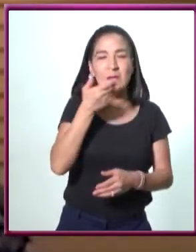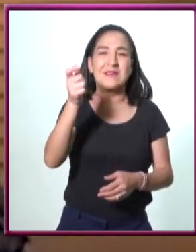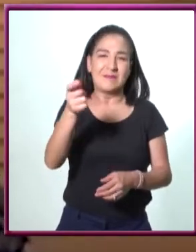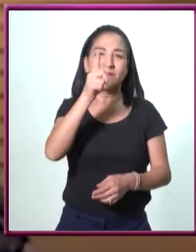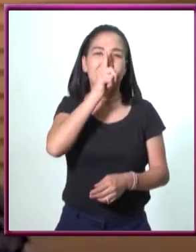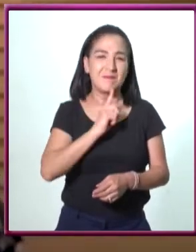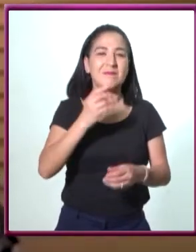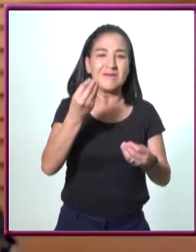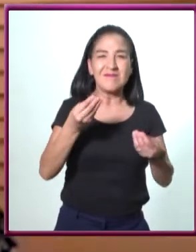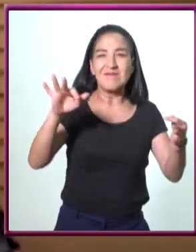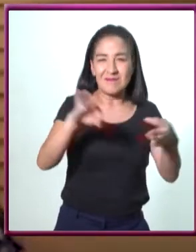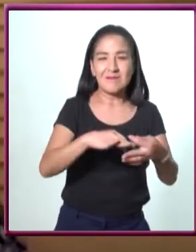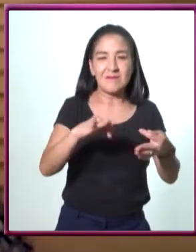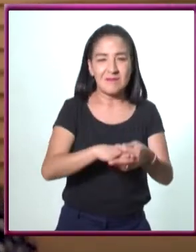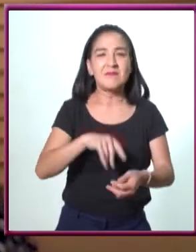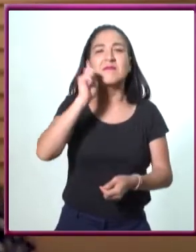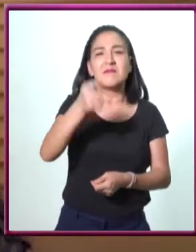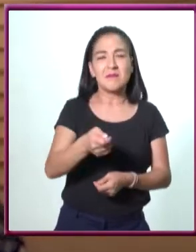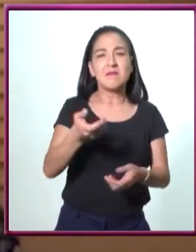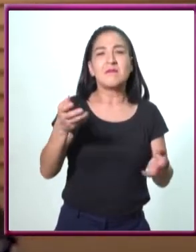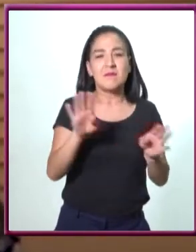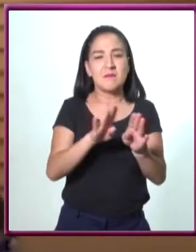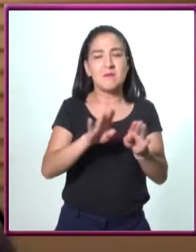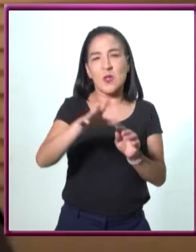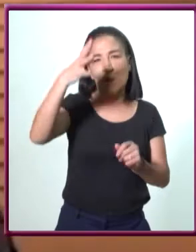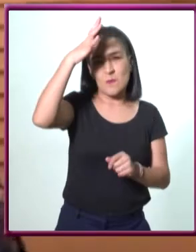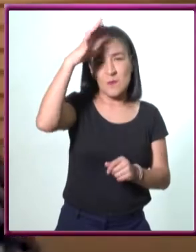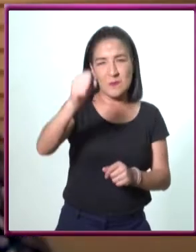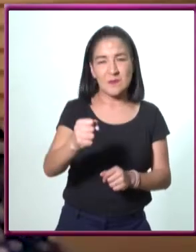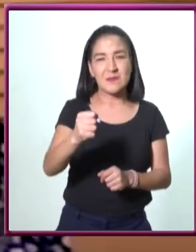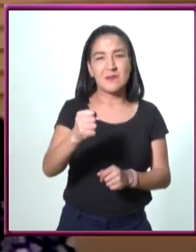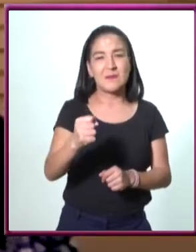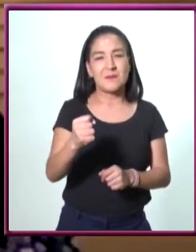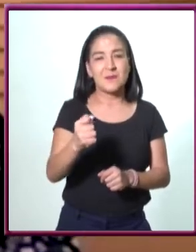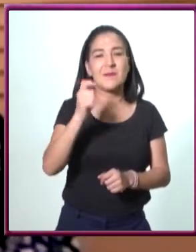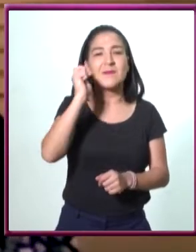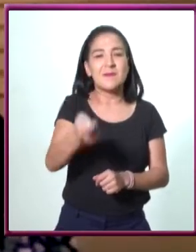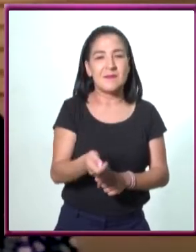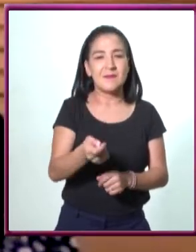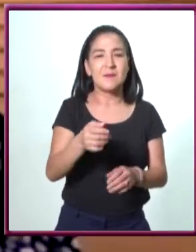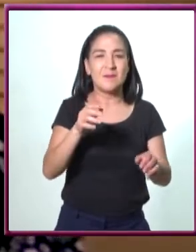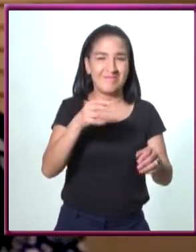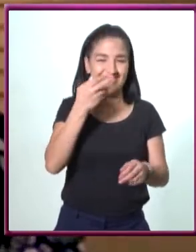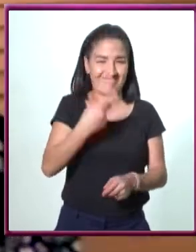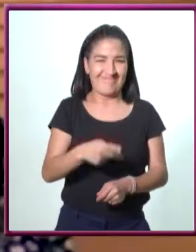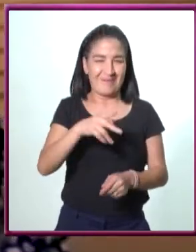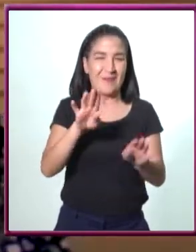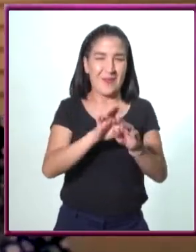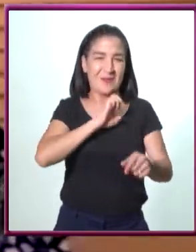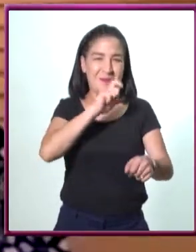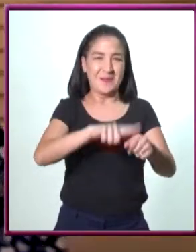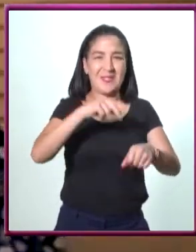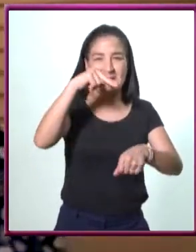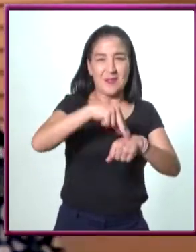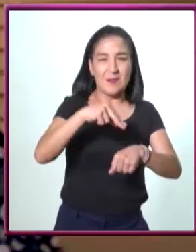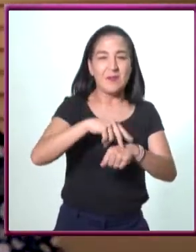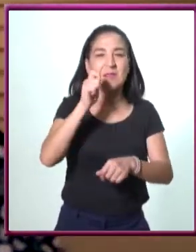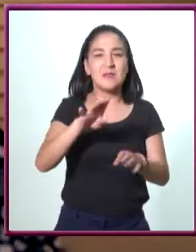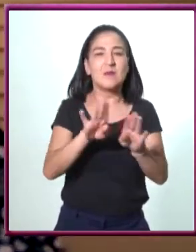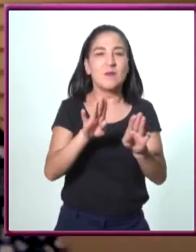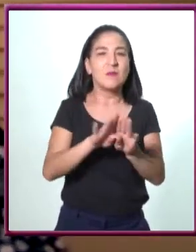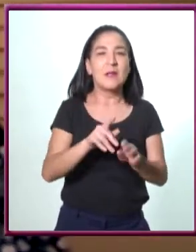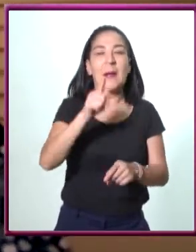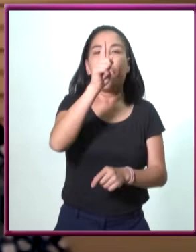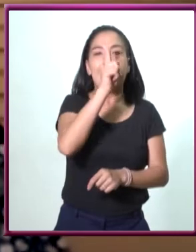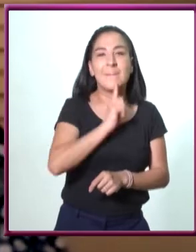miente mucho, en realidad es un término, un concepto en medicina que se refiere a